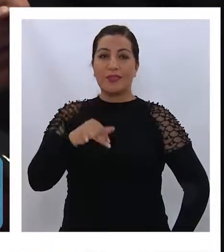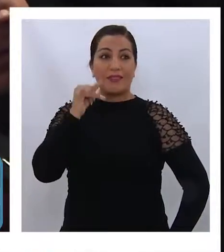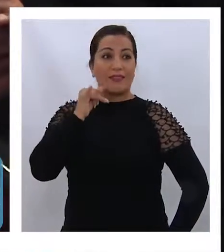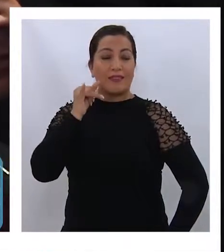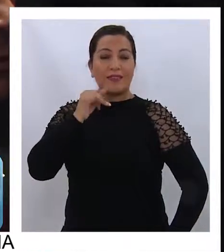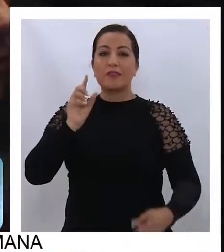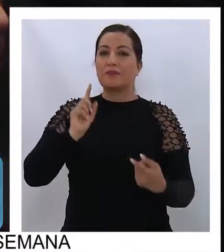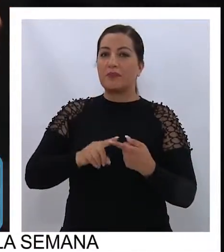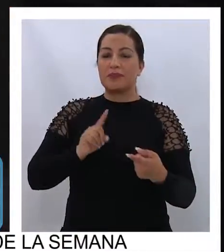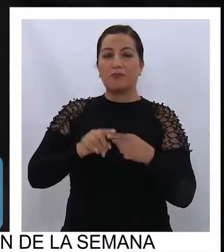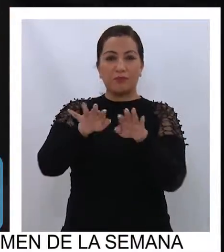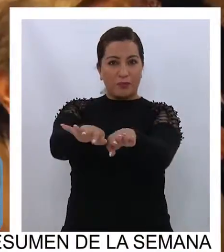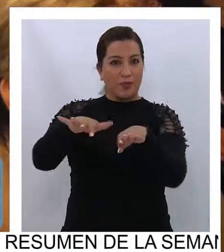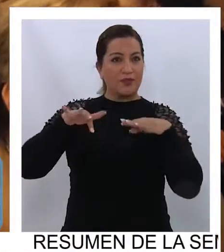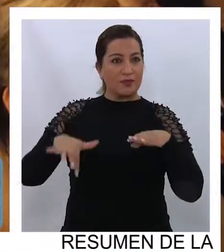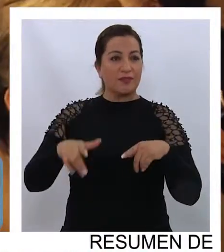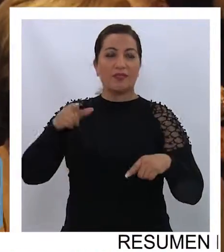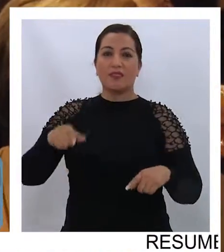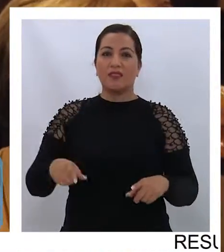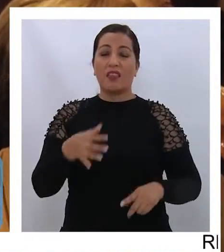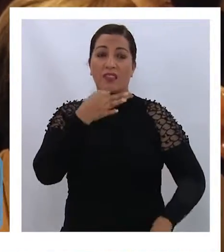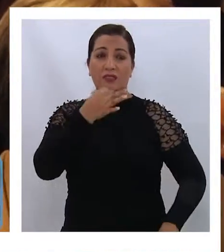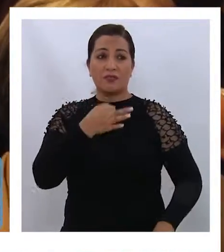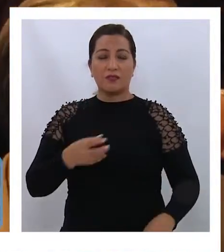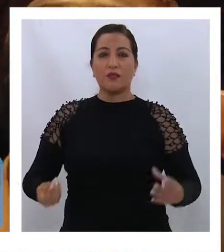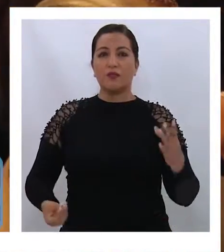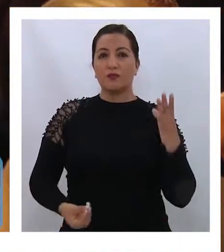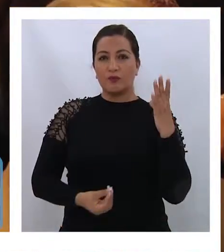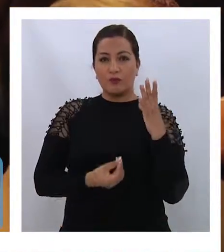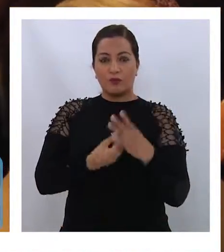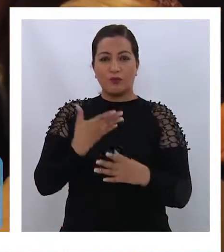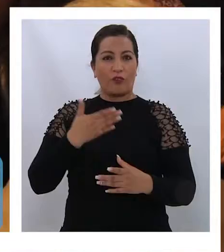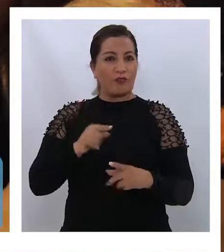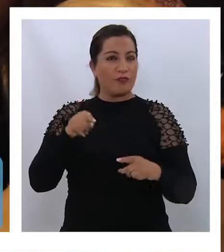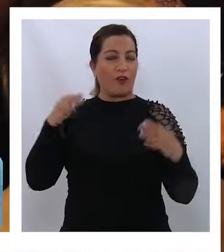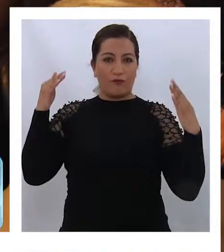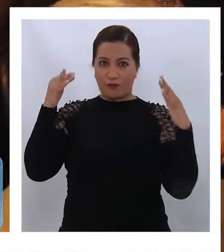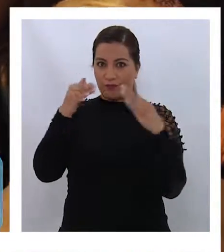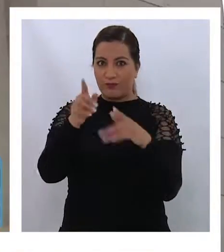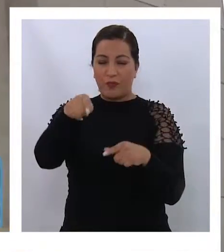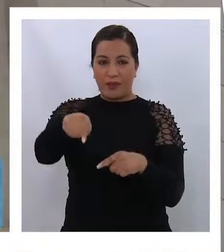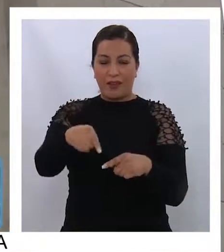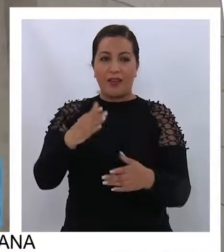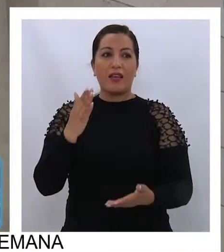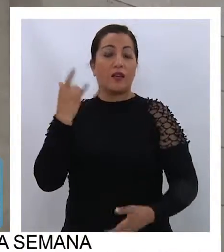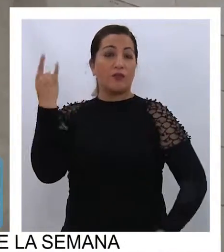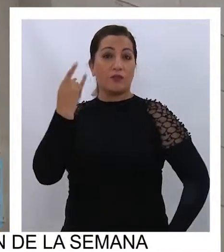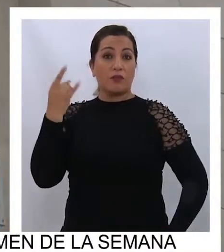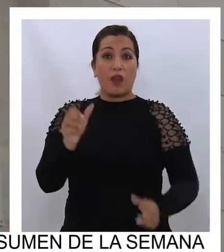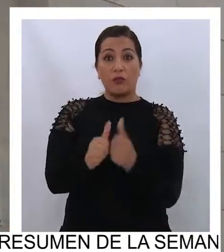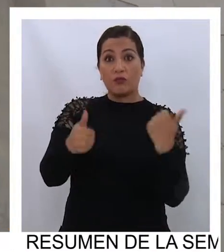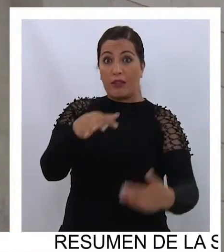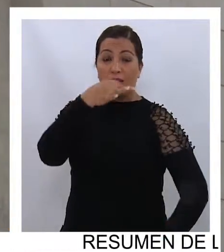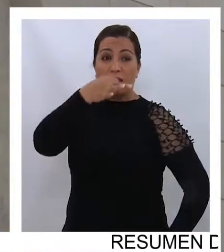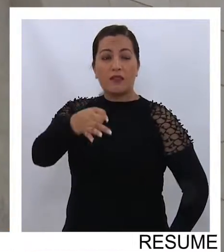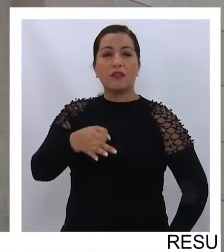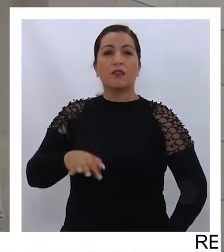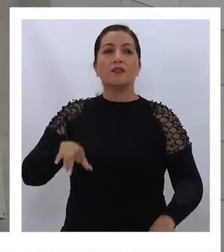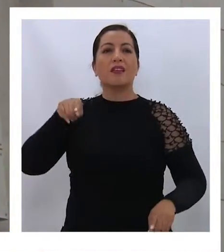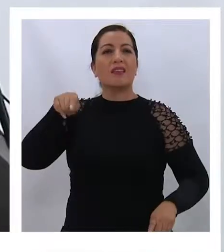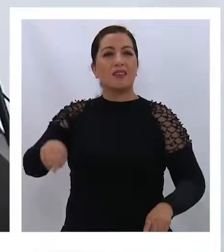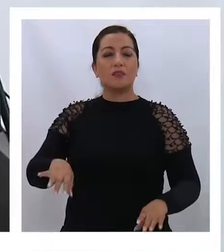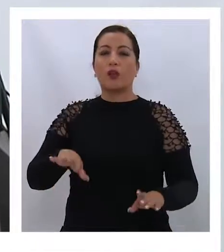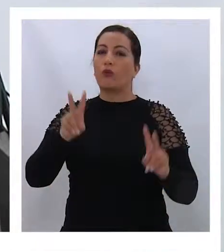participaron de esta ceremonia, que abre el nuevo periodo lectivo de esta casa de estudios, que según señalan sus autoridades, tiene un marcado